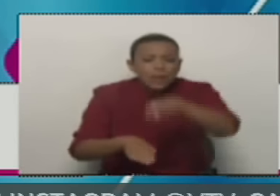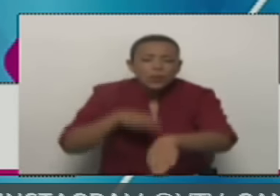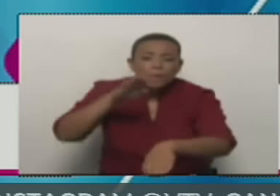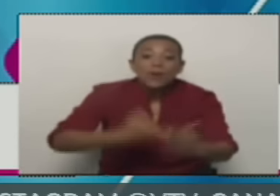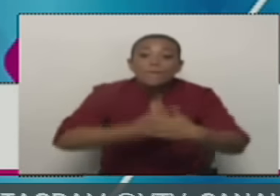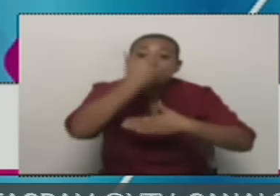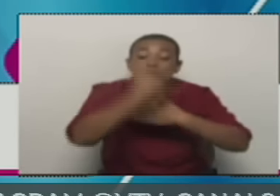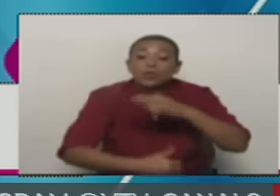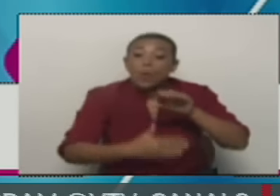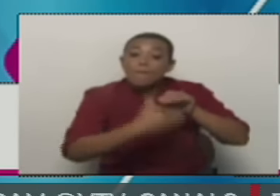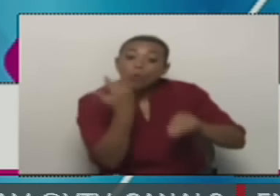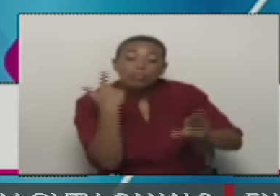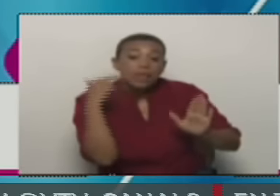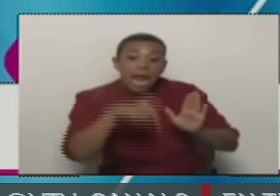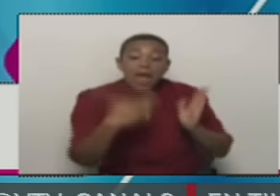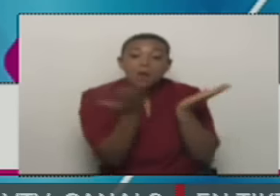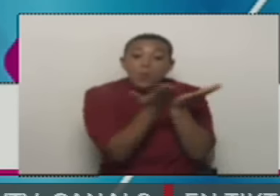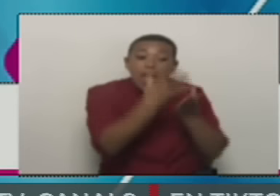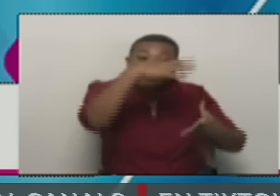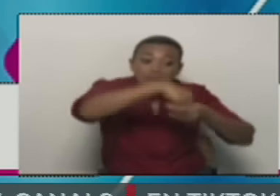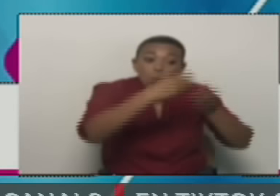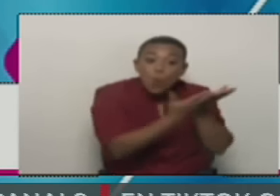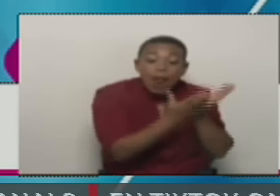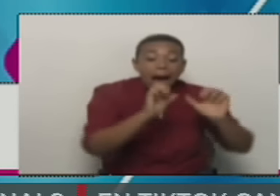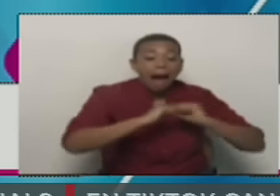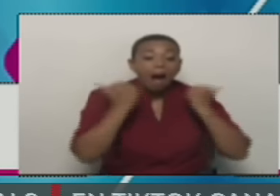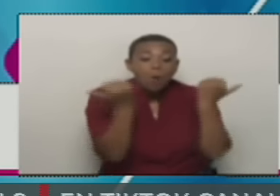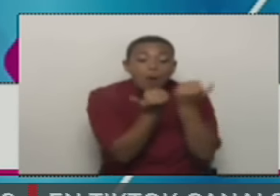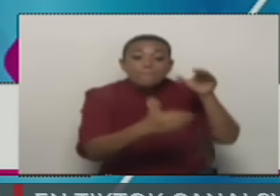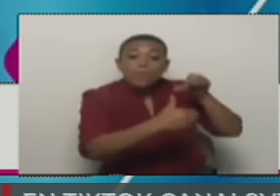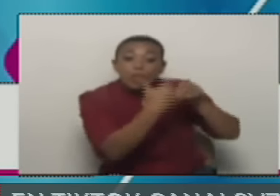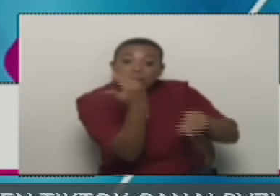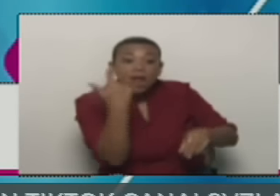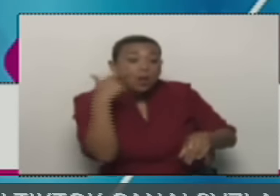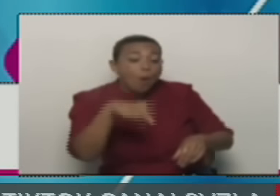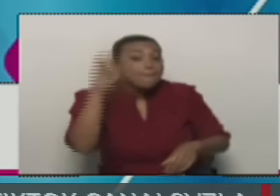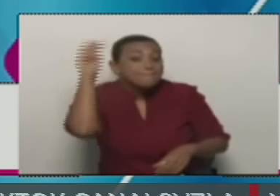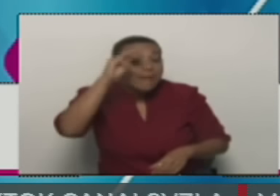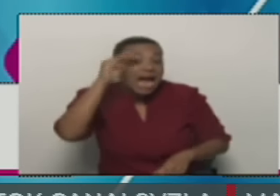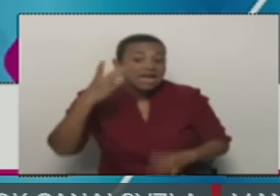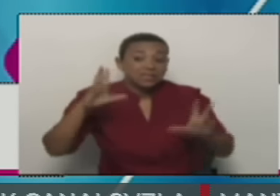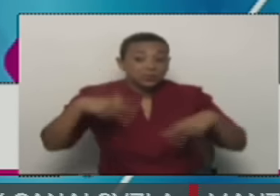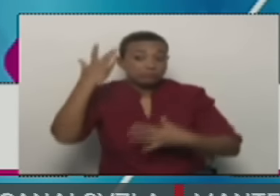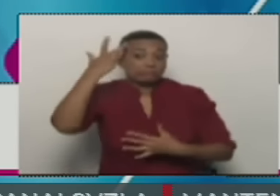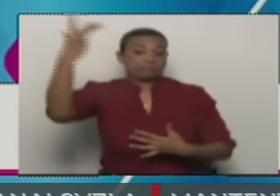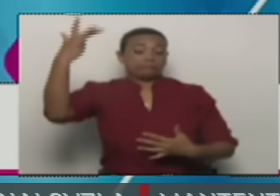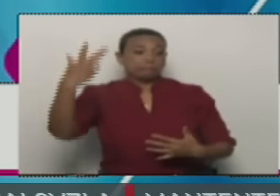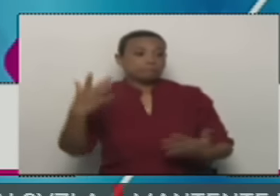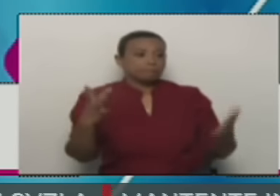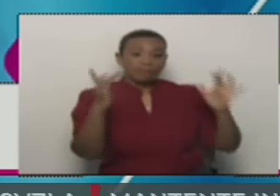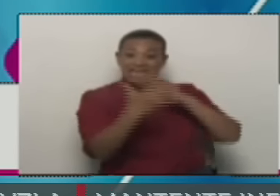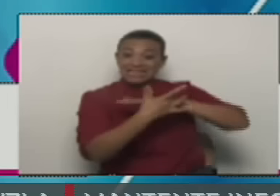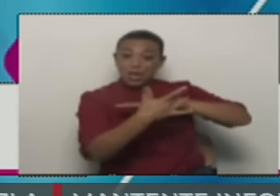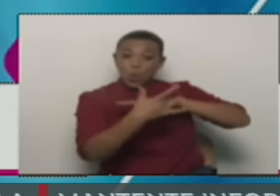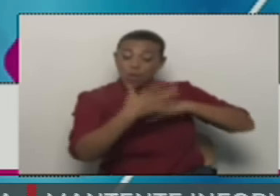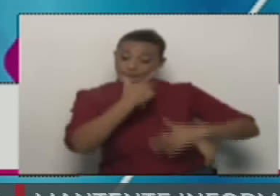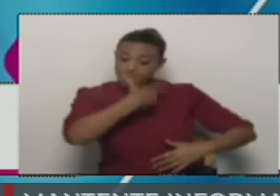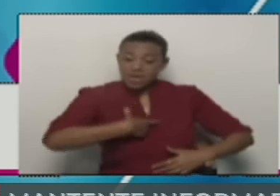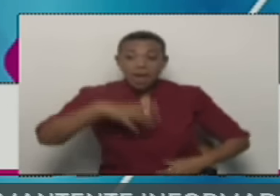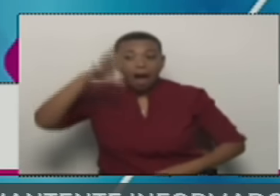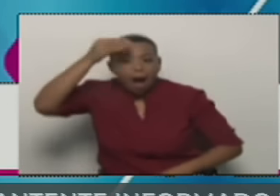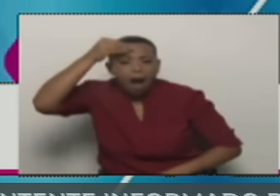proyectos modelo en las escuelas, aulas modelo, donde el maestro con su nueva tecnología, con su nueva